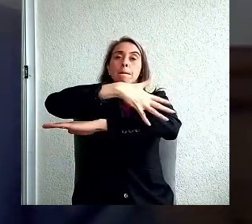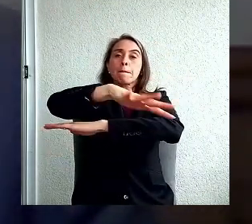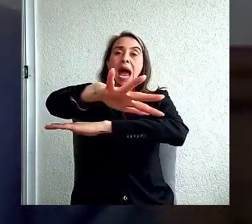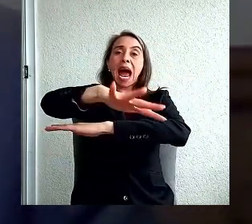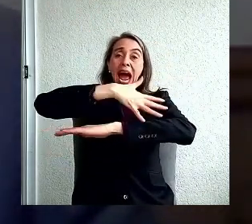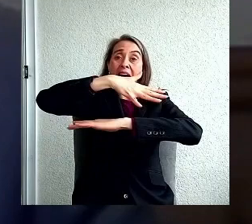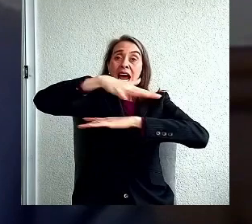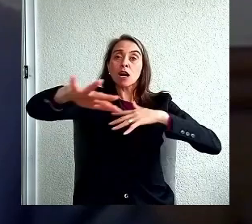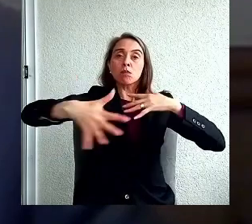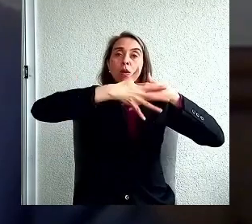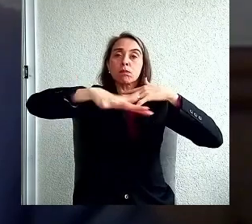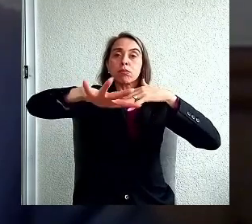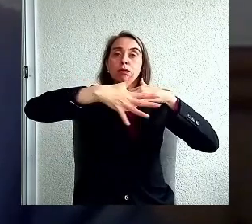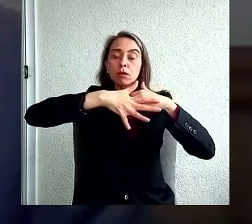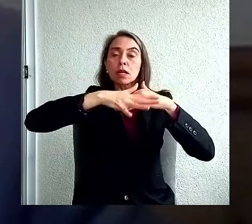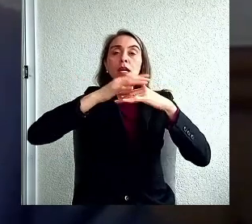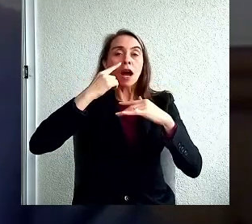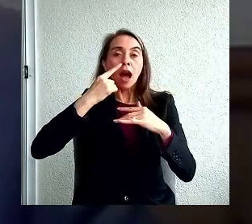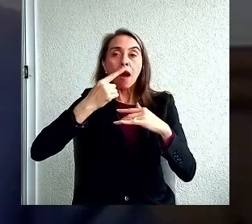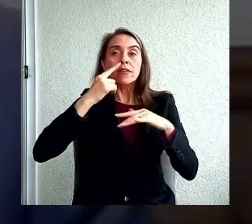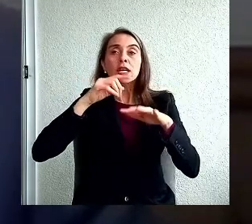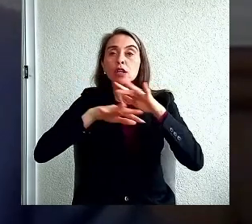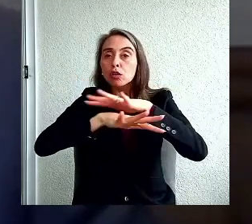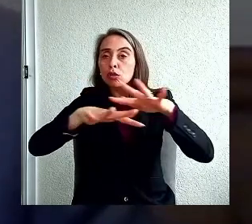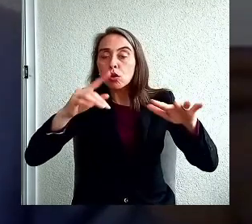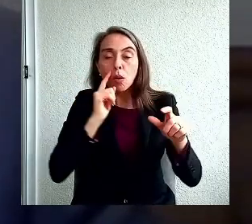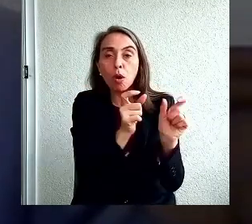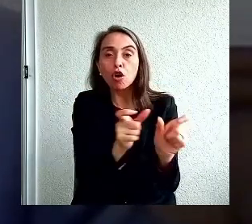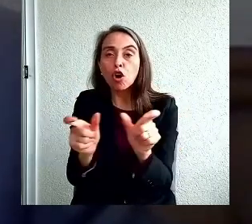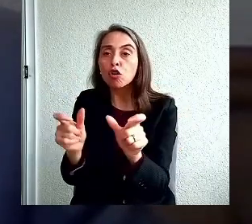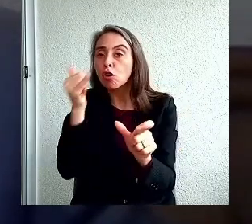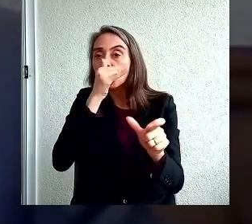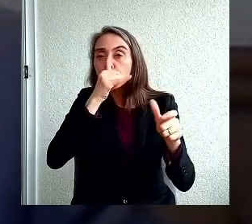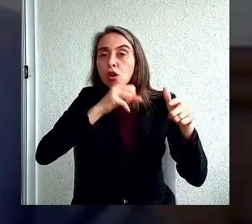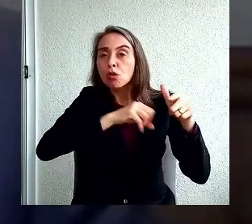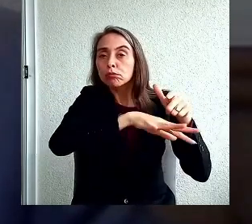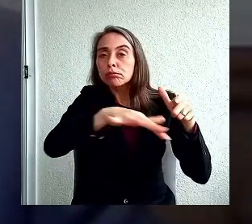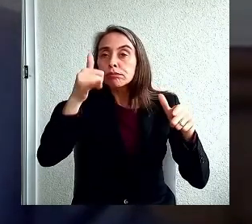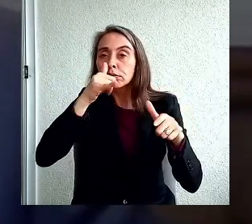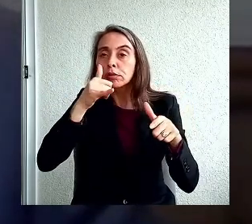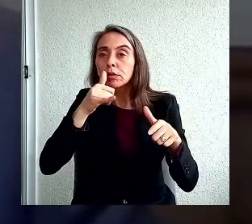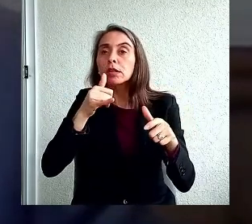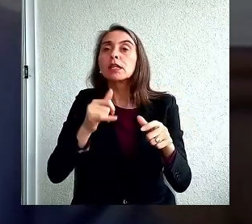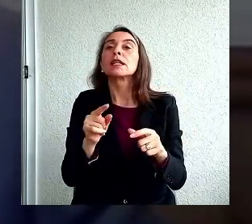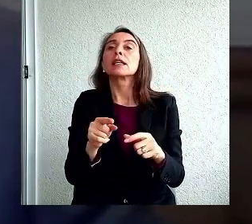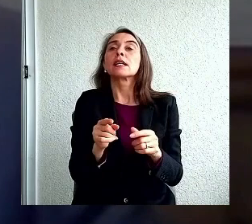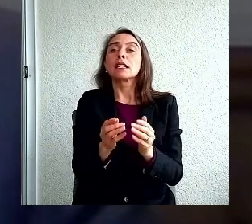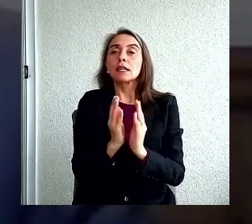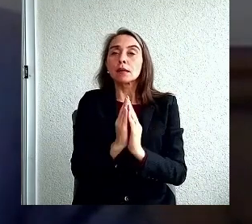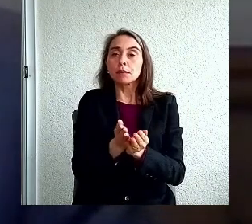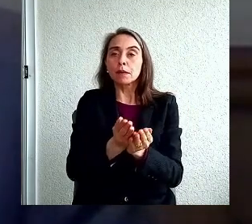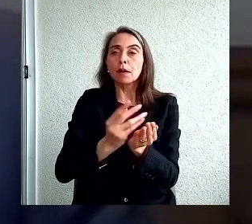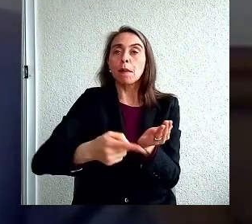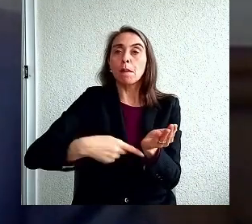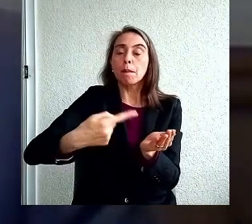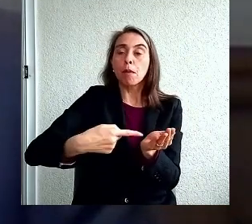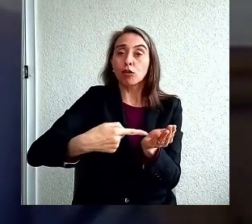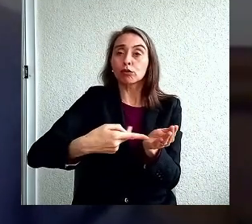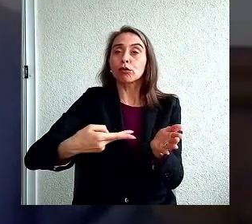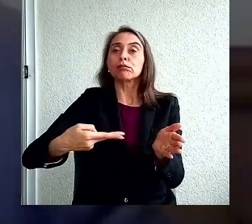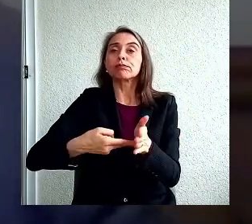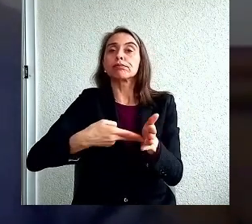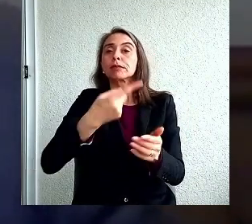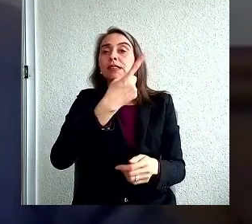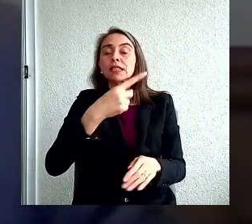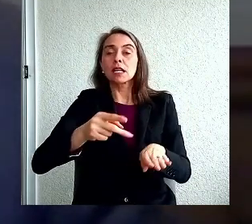entornos, que facilitan el paso de motores de combustión interna a vehículos 100% eléctricos, o que buscan abastecer la